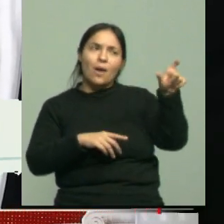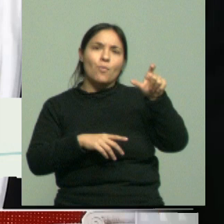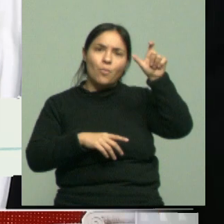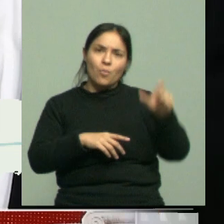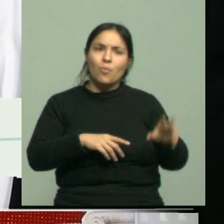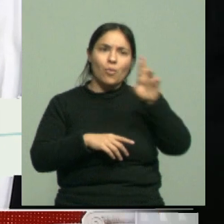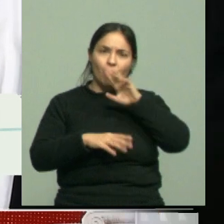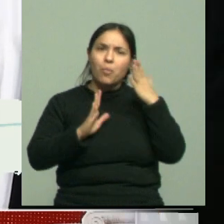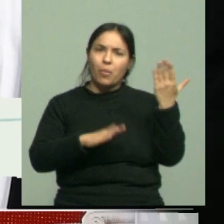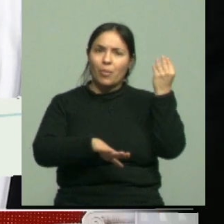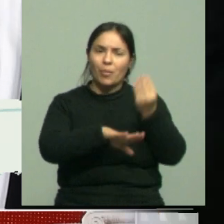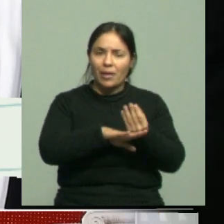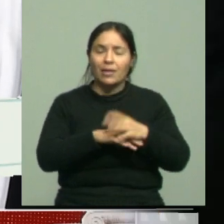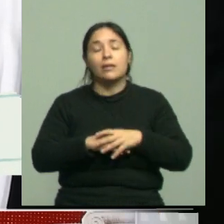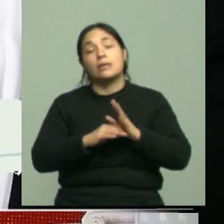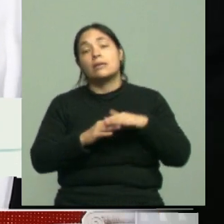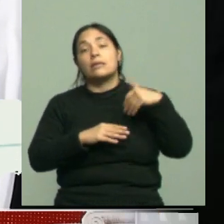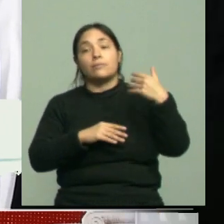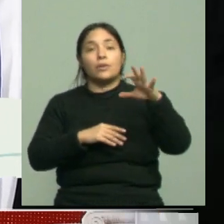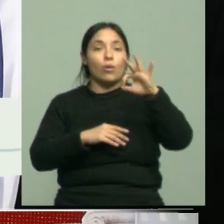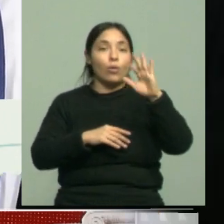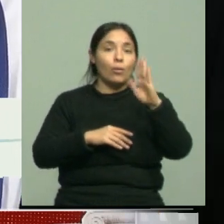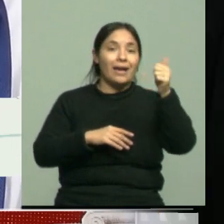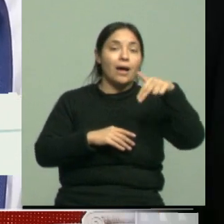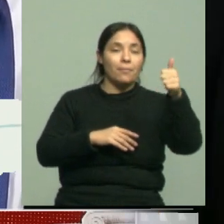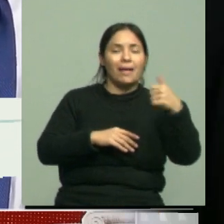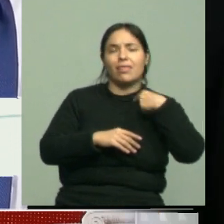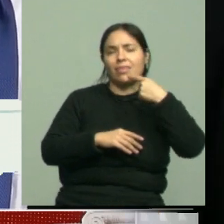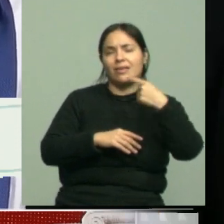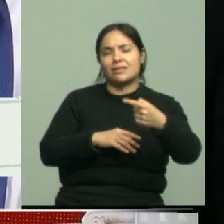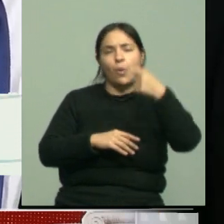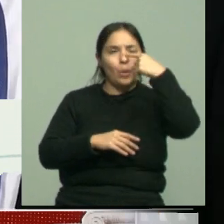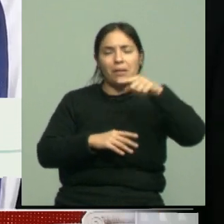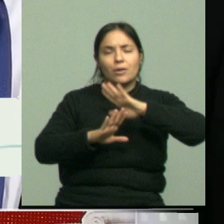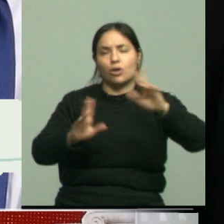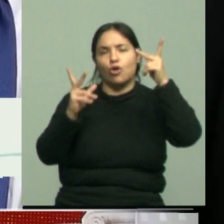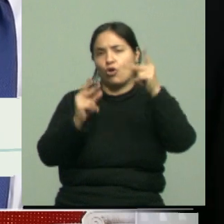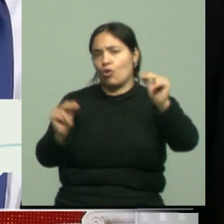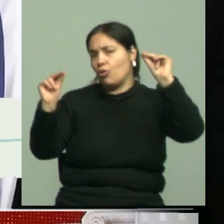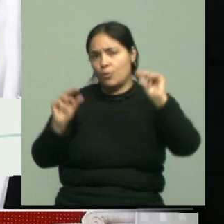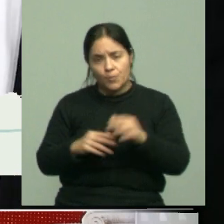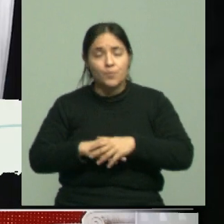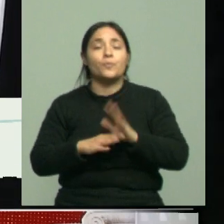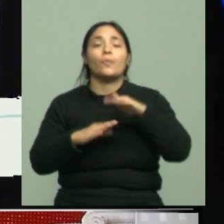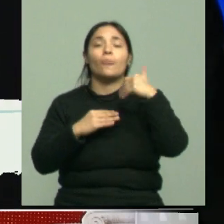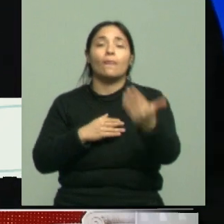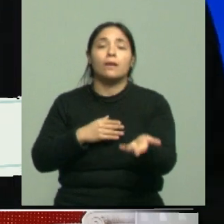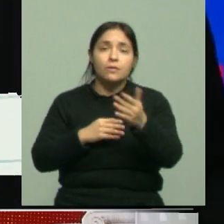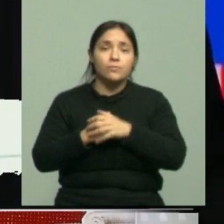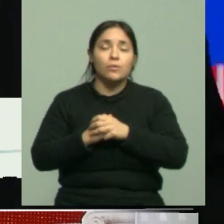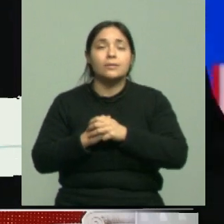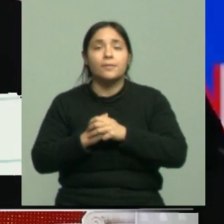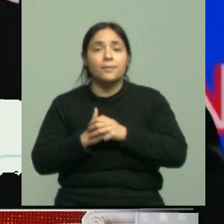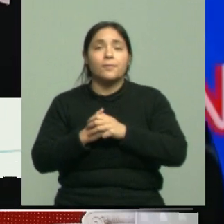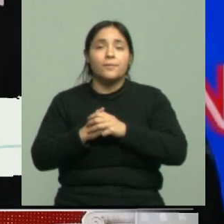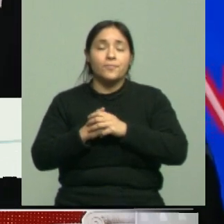fuese candidata, y la respuesta de los Obamas ha sido históricamente negativa a esa posibilidad. De todos modos,